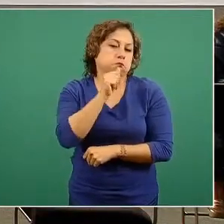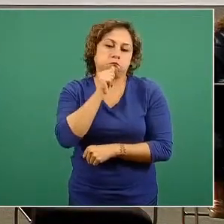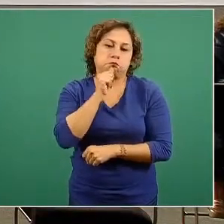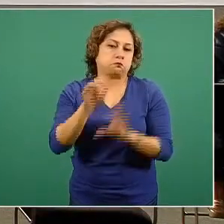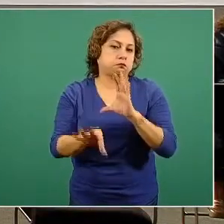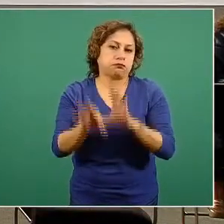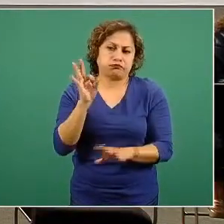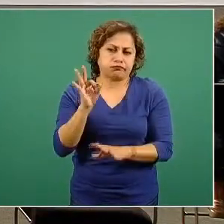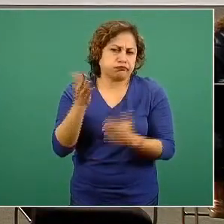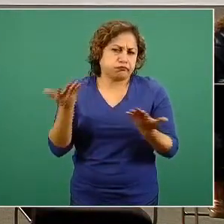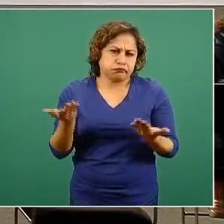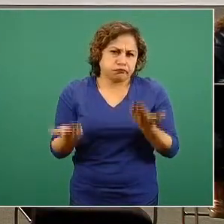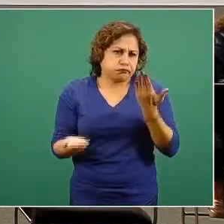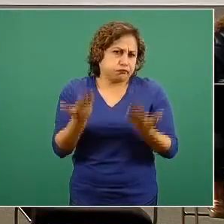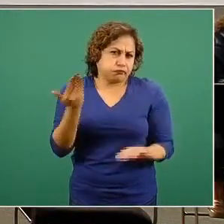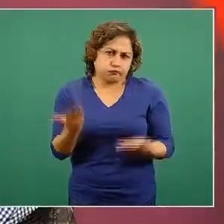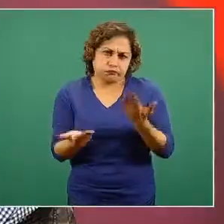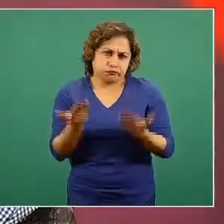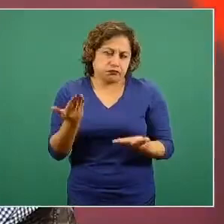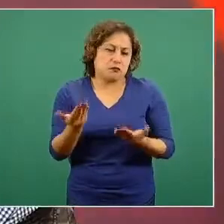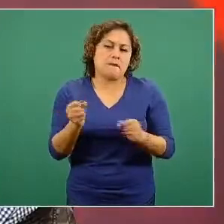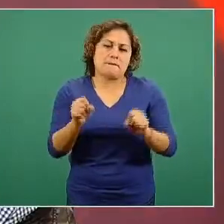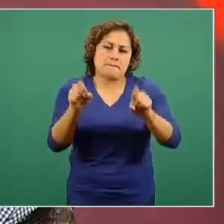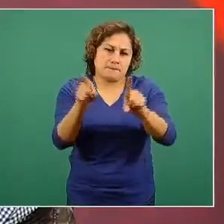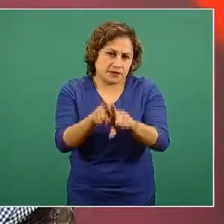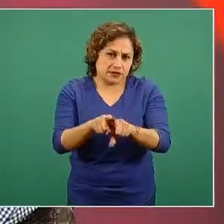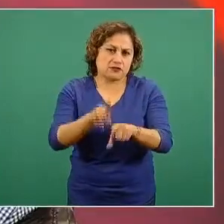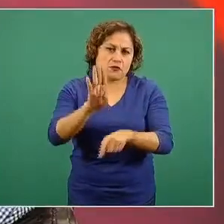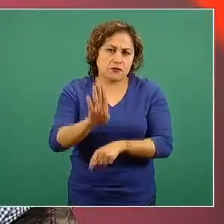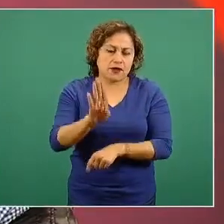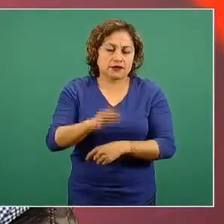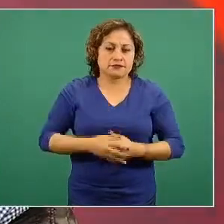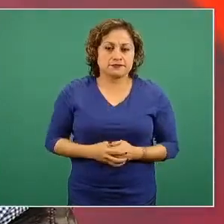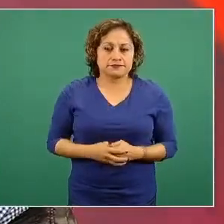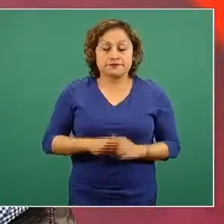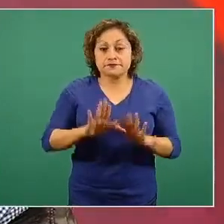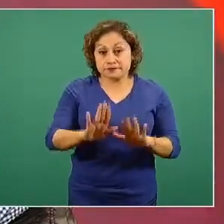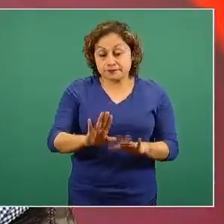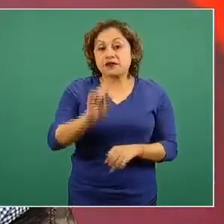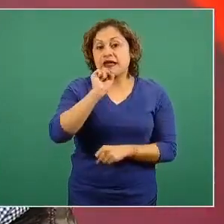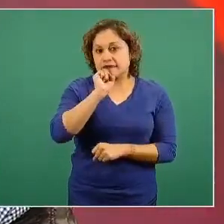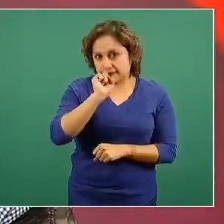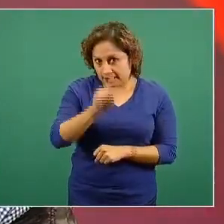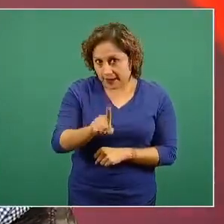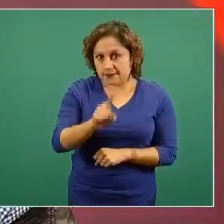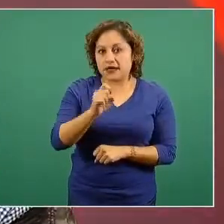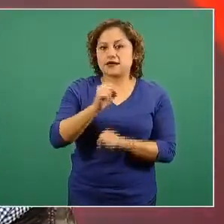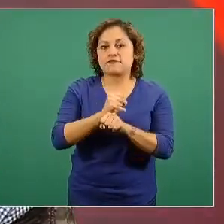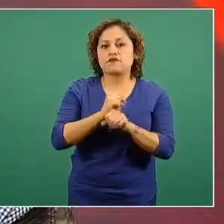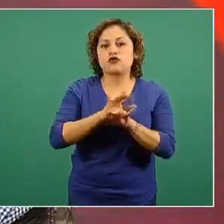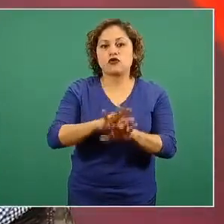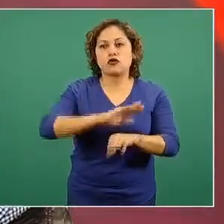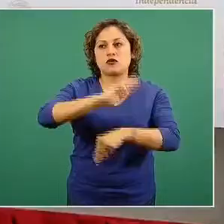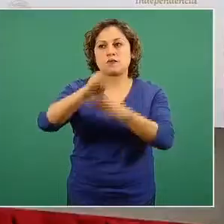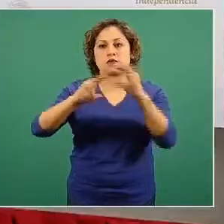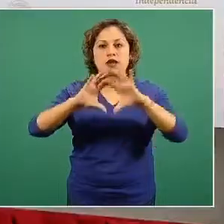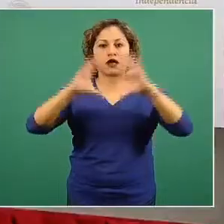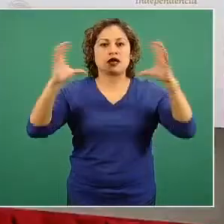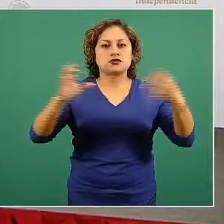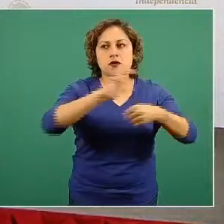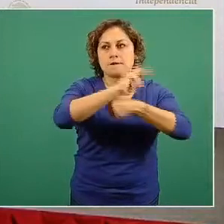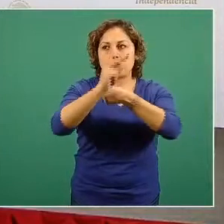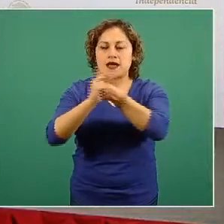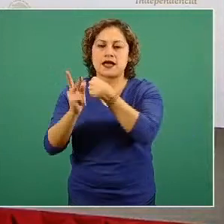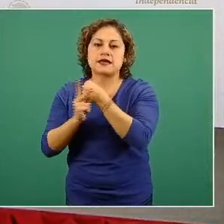punto importante de monitorear la variante es precisamente ver su repercusión en relación a las personas que ya habían